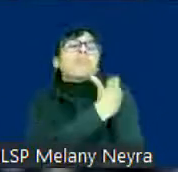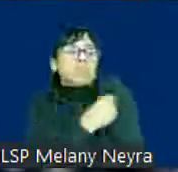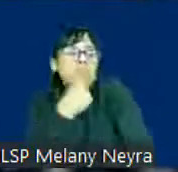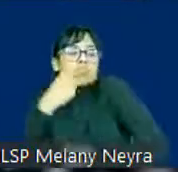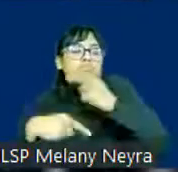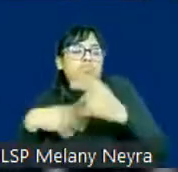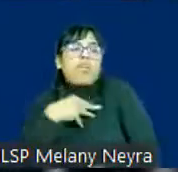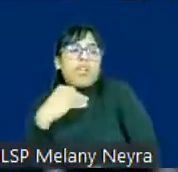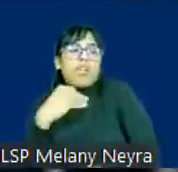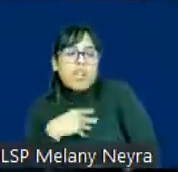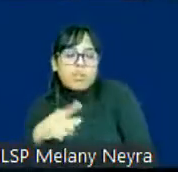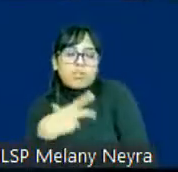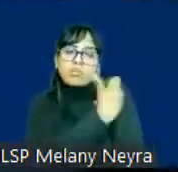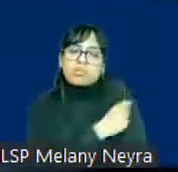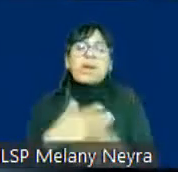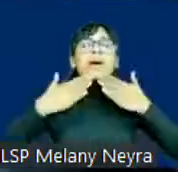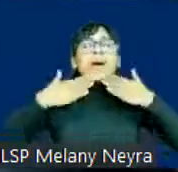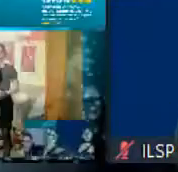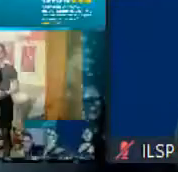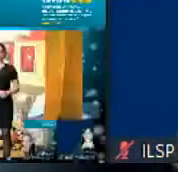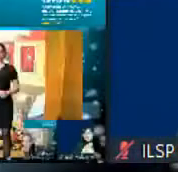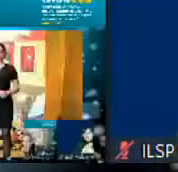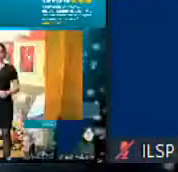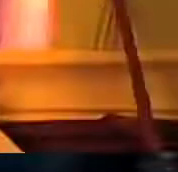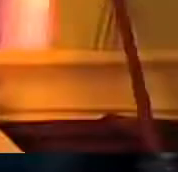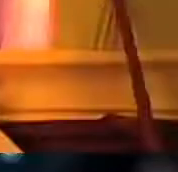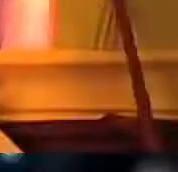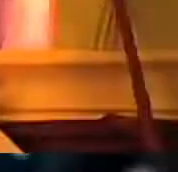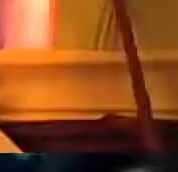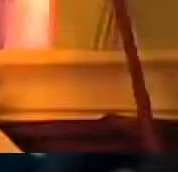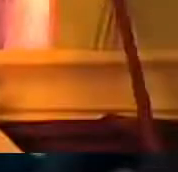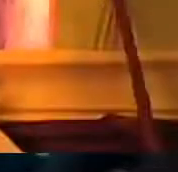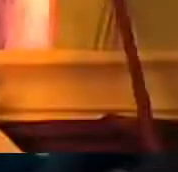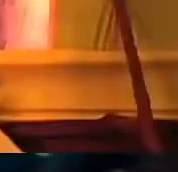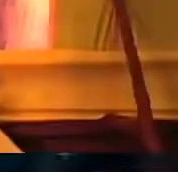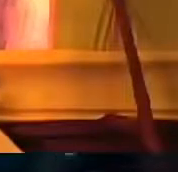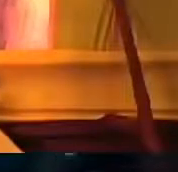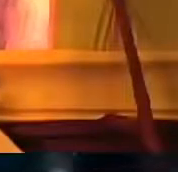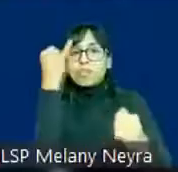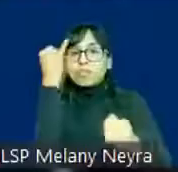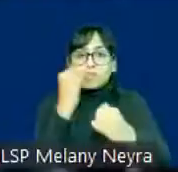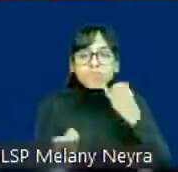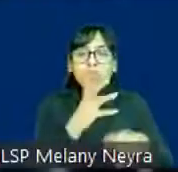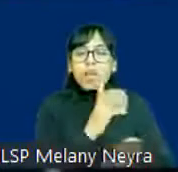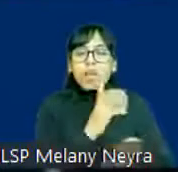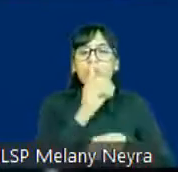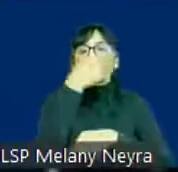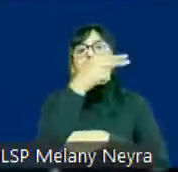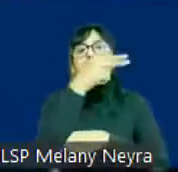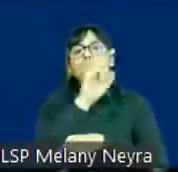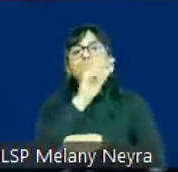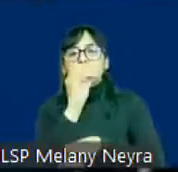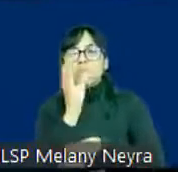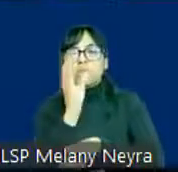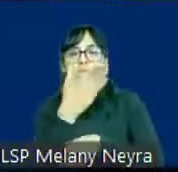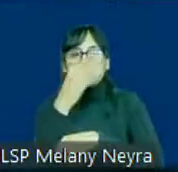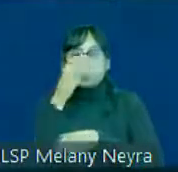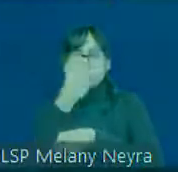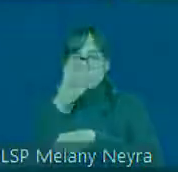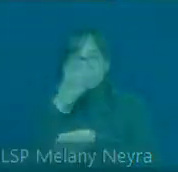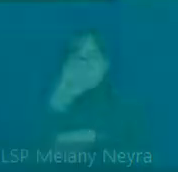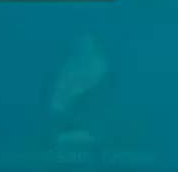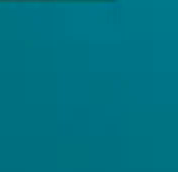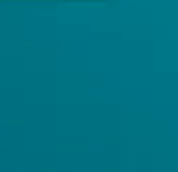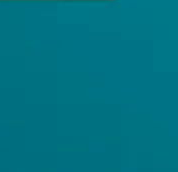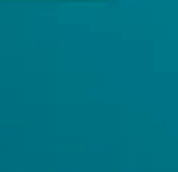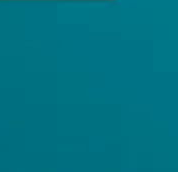turno. Gracias y hasta luego. Agradecemos las palabras de clausura del doctor Hugo Espinosa.